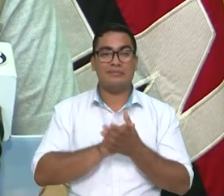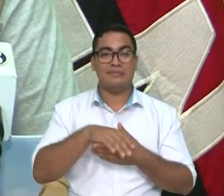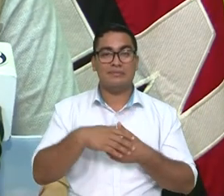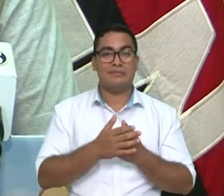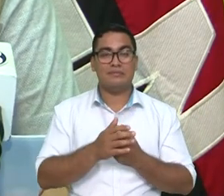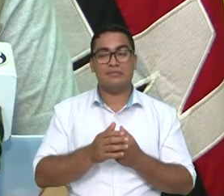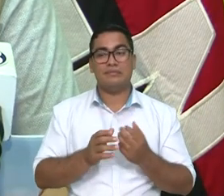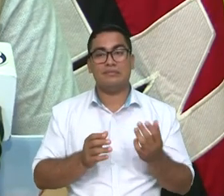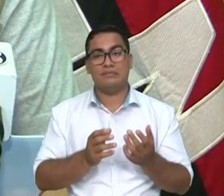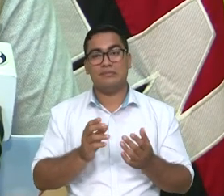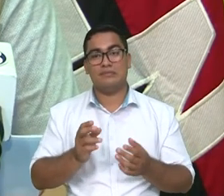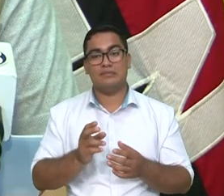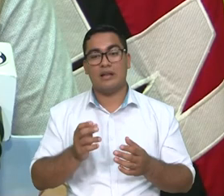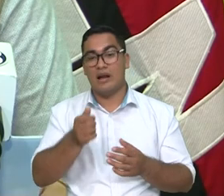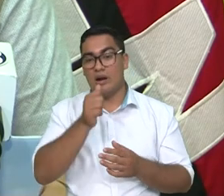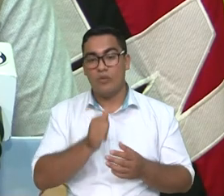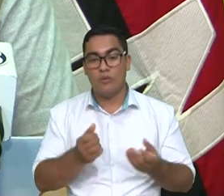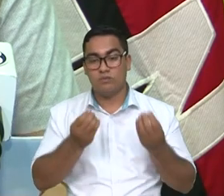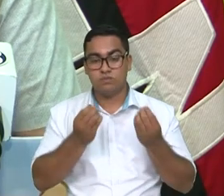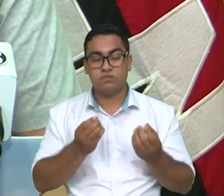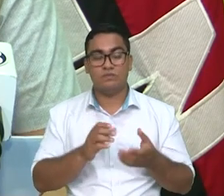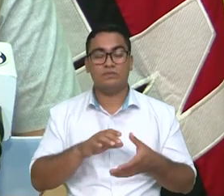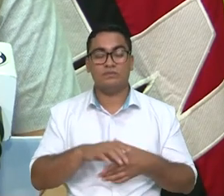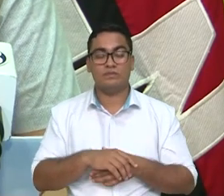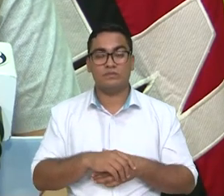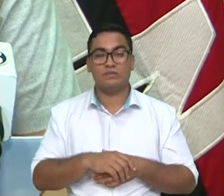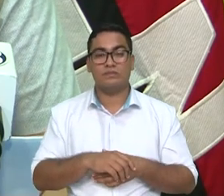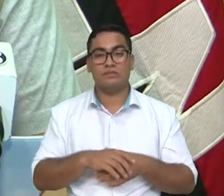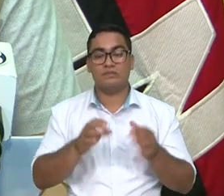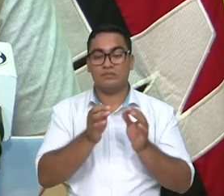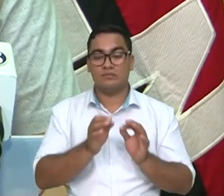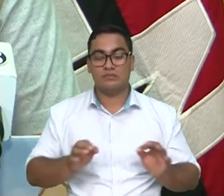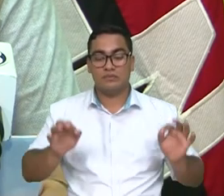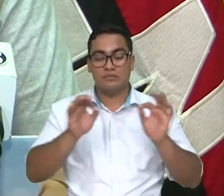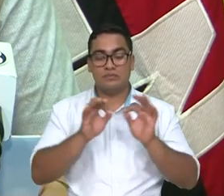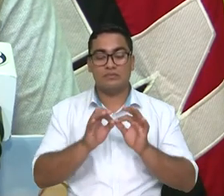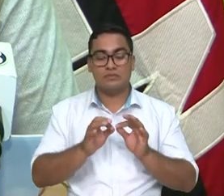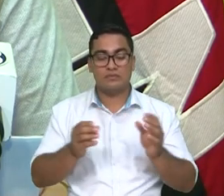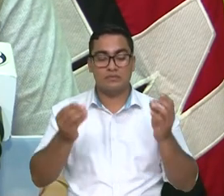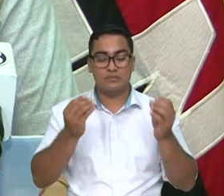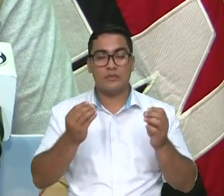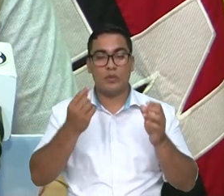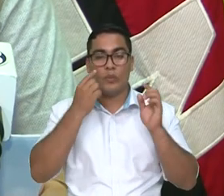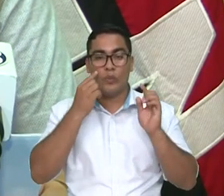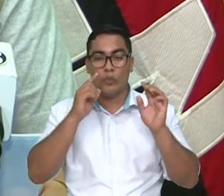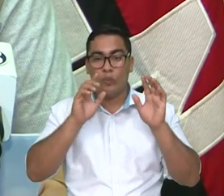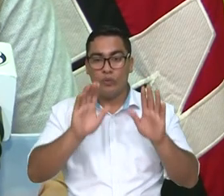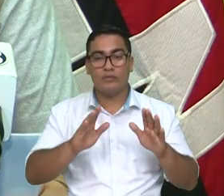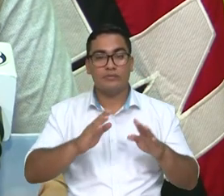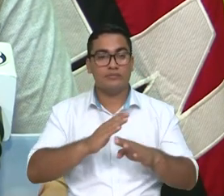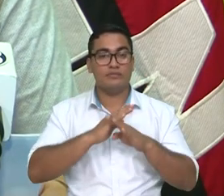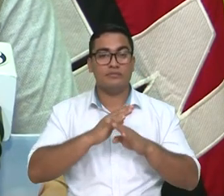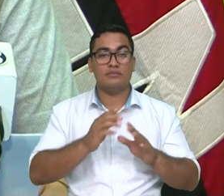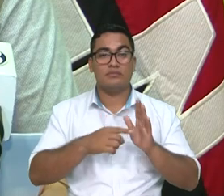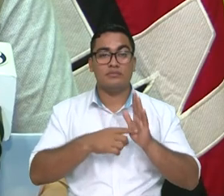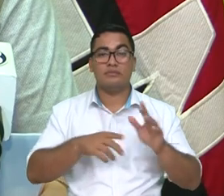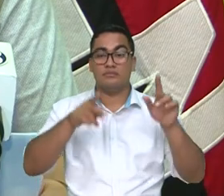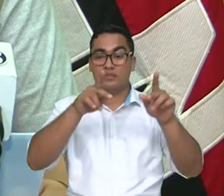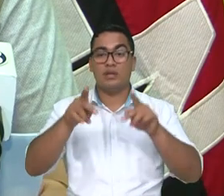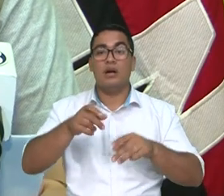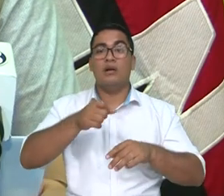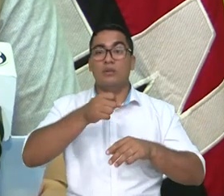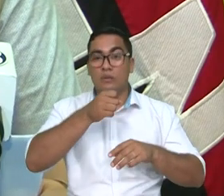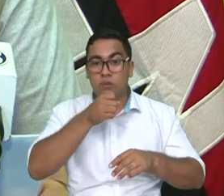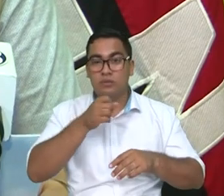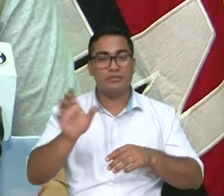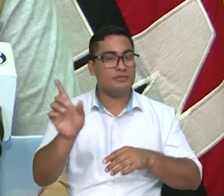20 segundos con abundante agua y jabón. También es importante las medidas de protección que se deben tomar cuando las personas estornudan o